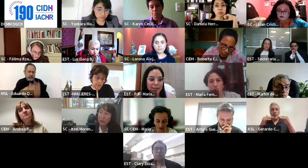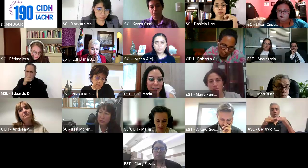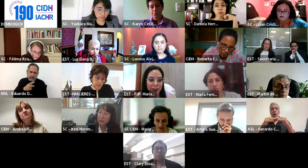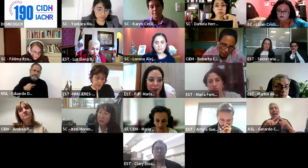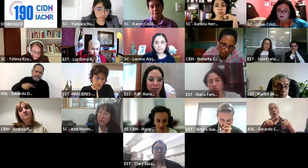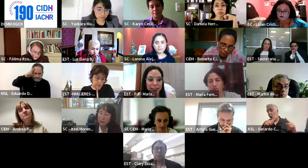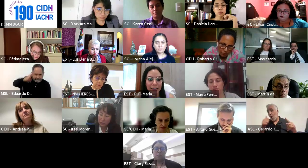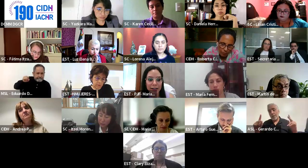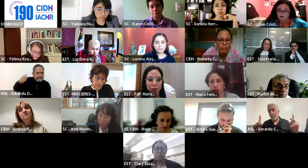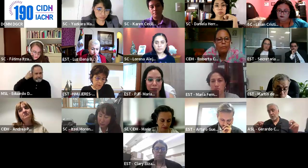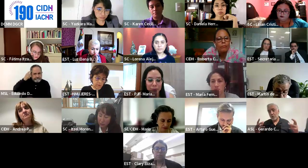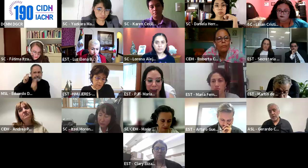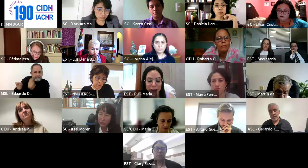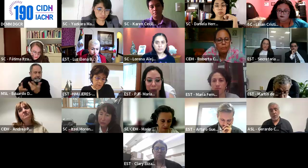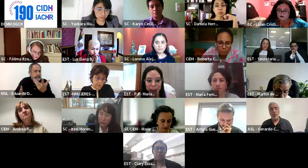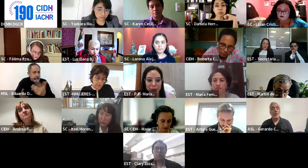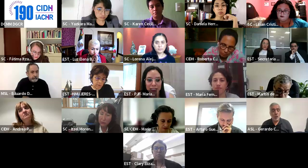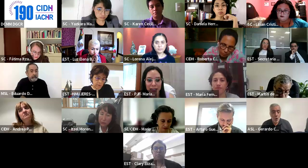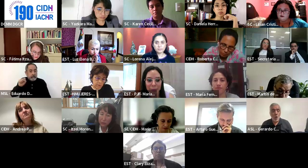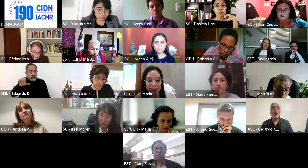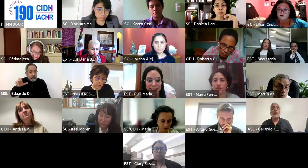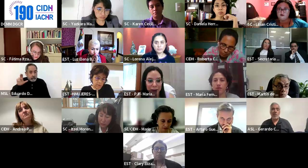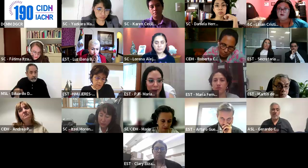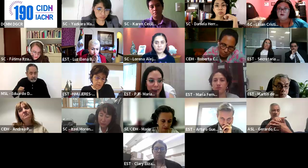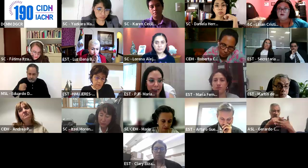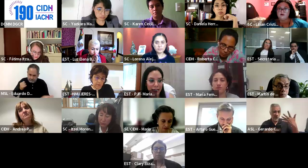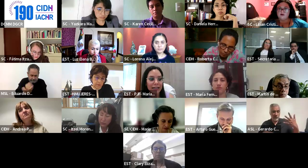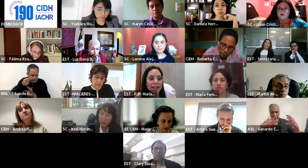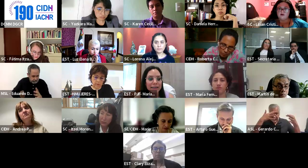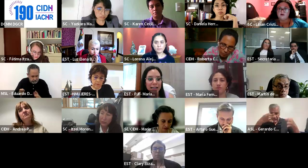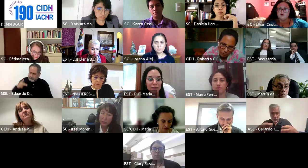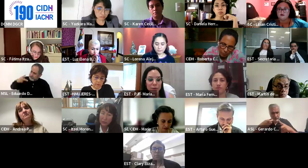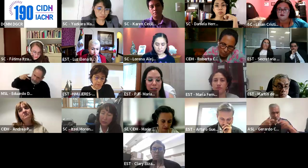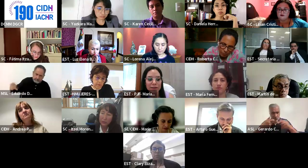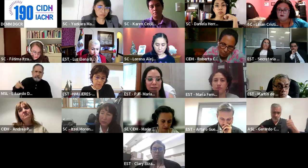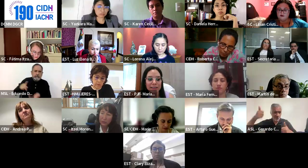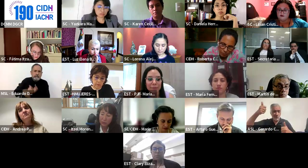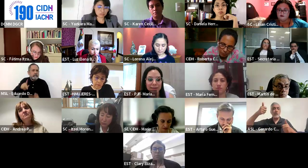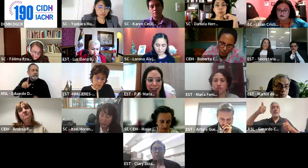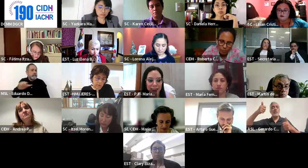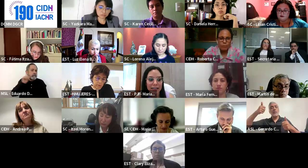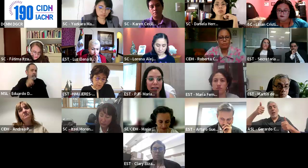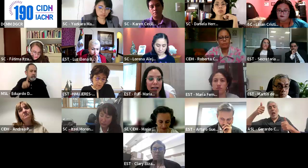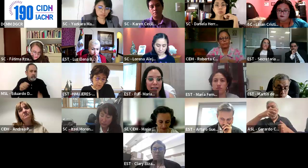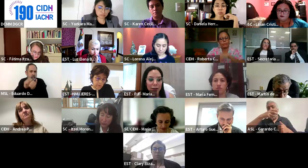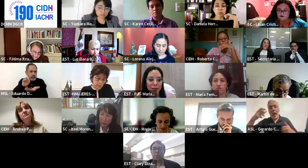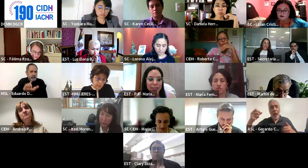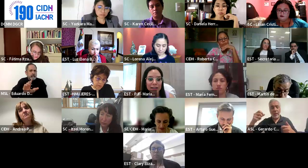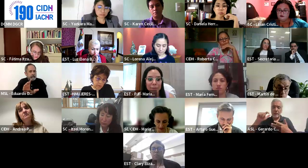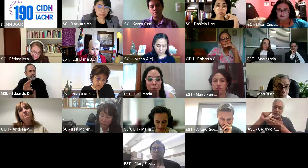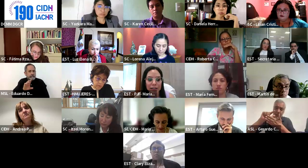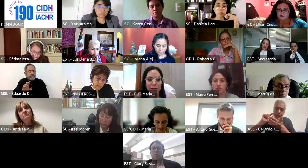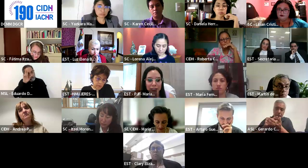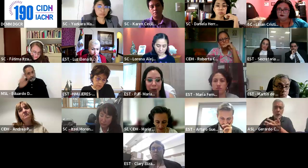Con esta decisión y el reconocimiento pleno de la capacidad jurídica de las mujeres con discapacidad, la